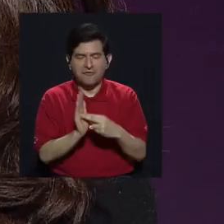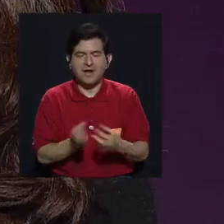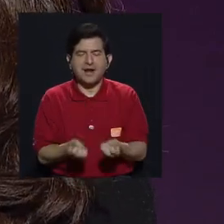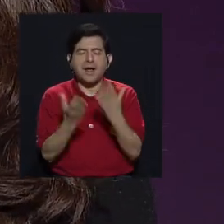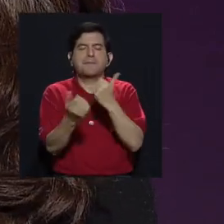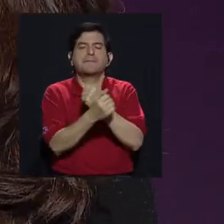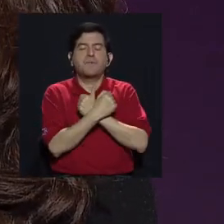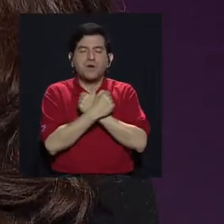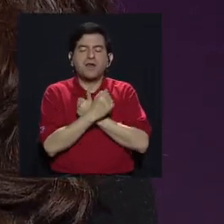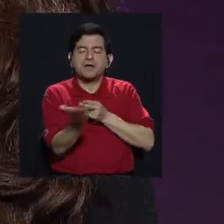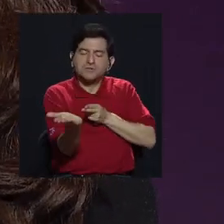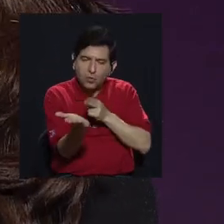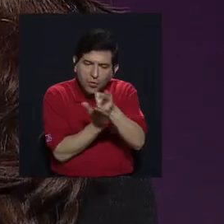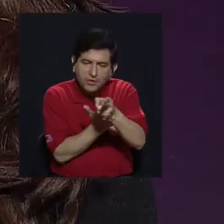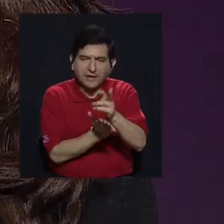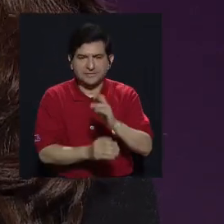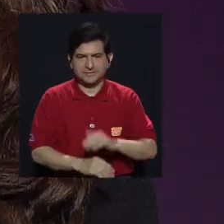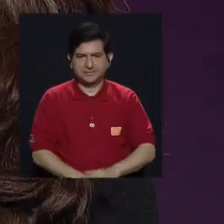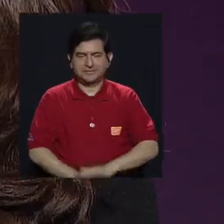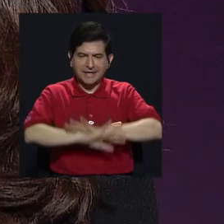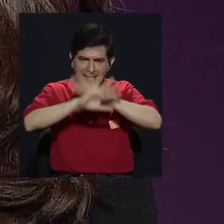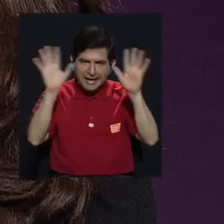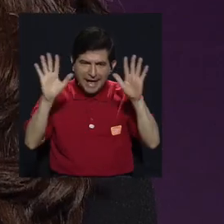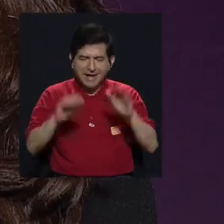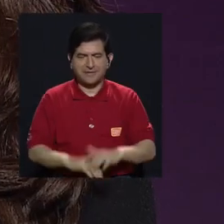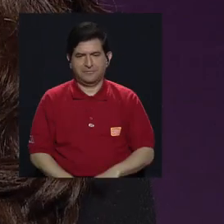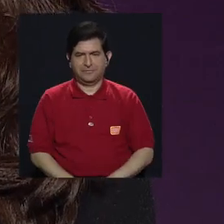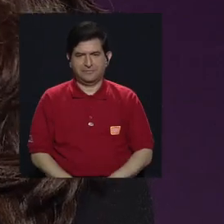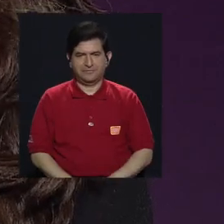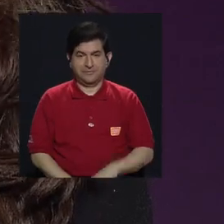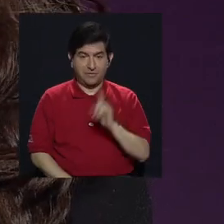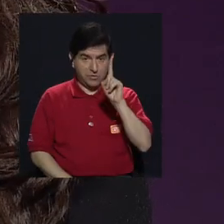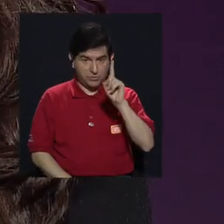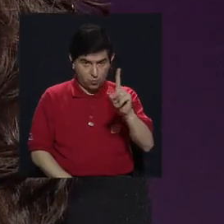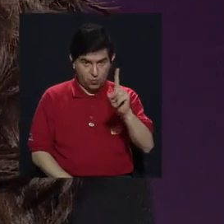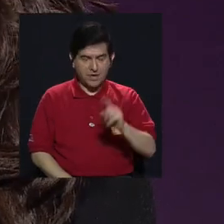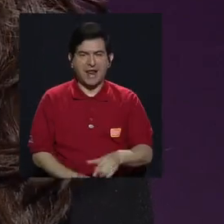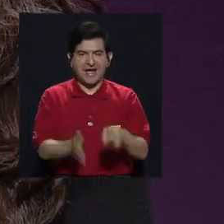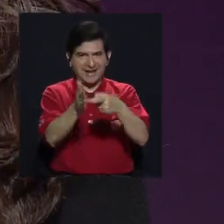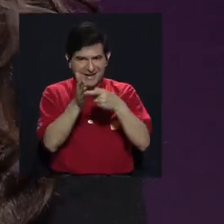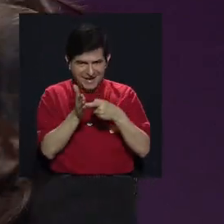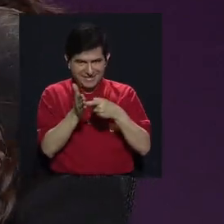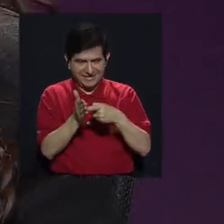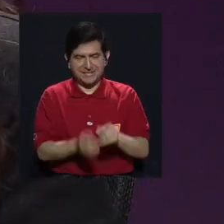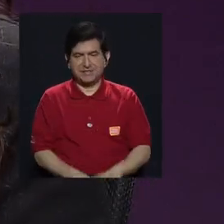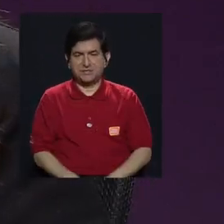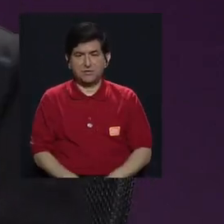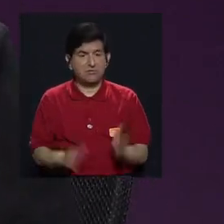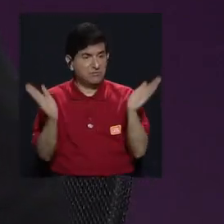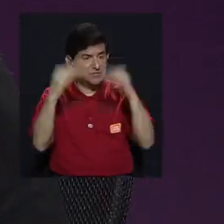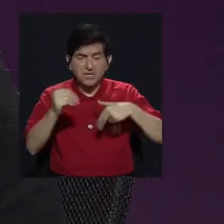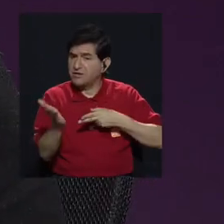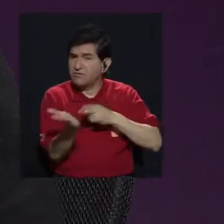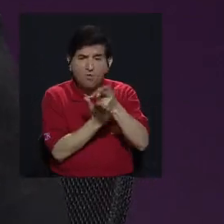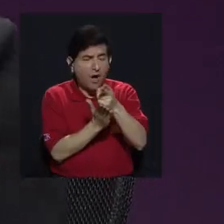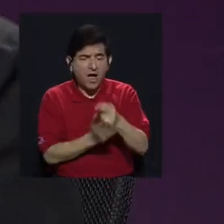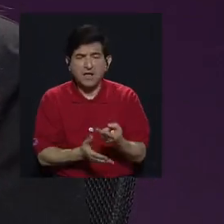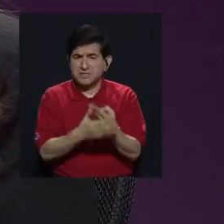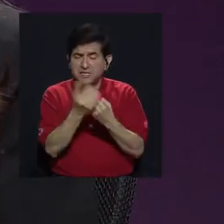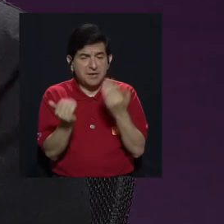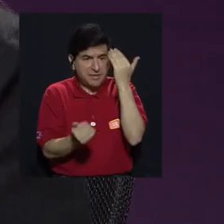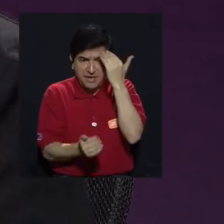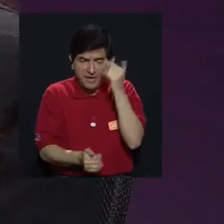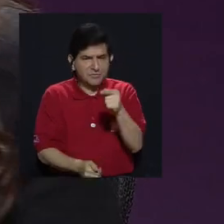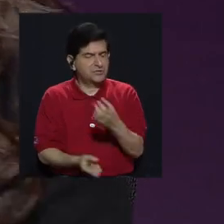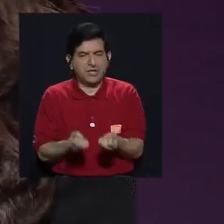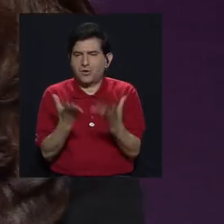del poliamor es la honestidad, la claridad, la transparencia. Eso es una. Un requisito, si no existe la honestidad, si tu pareja no